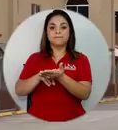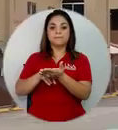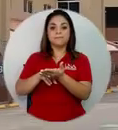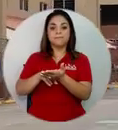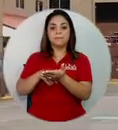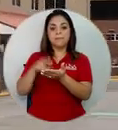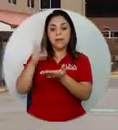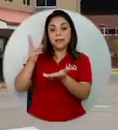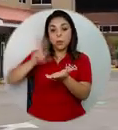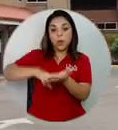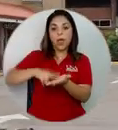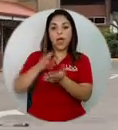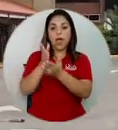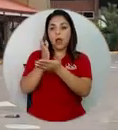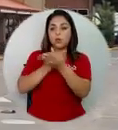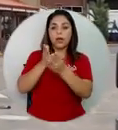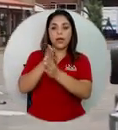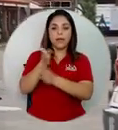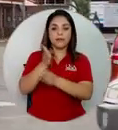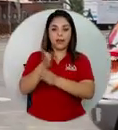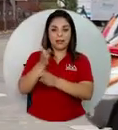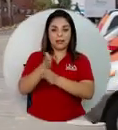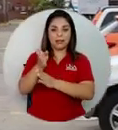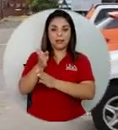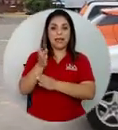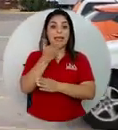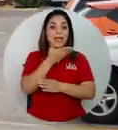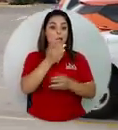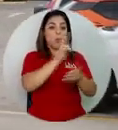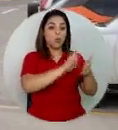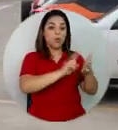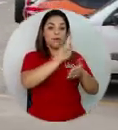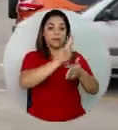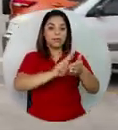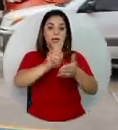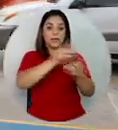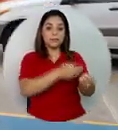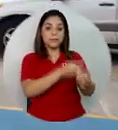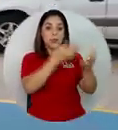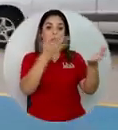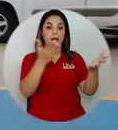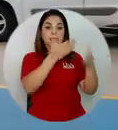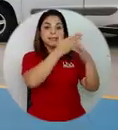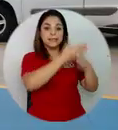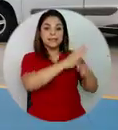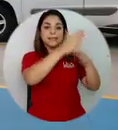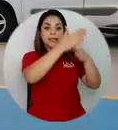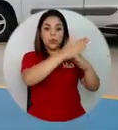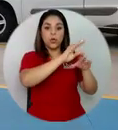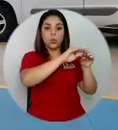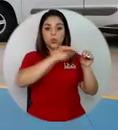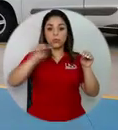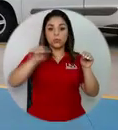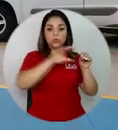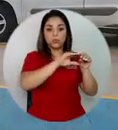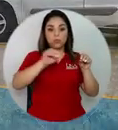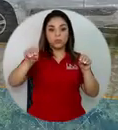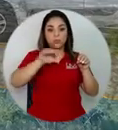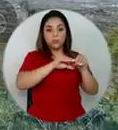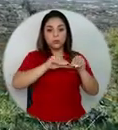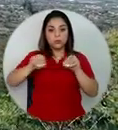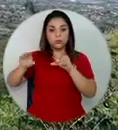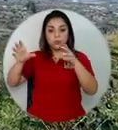carreras, ¿verdad?, que en alguna medida se han distribuido las universidades públicas, ¿verdad?, porque eso también